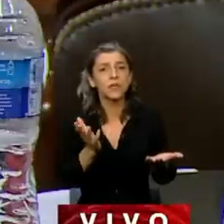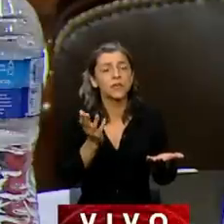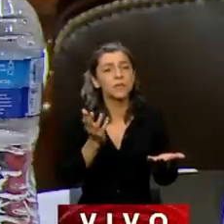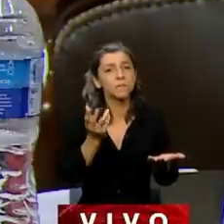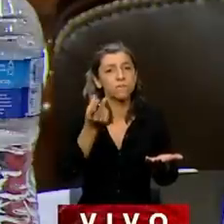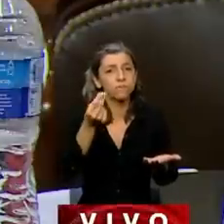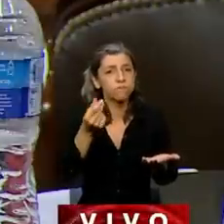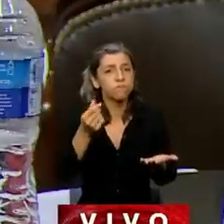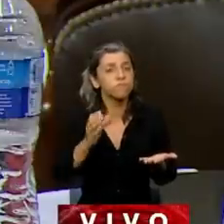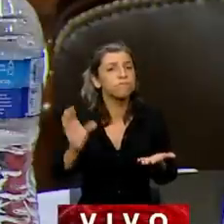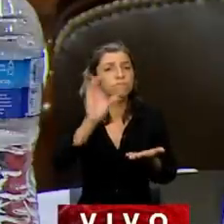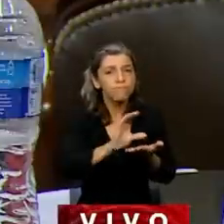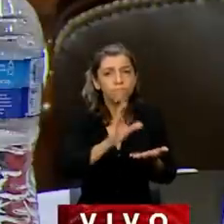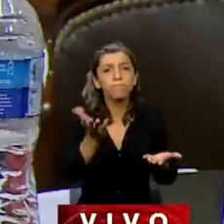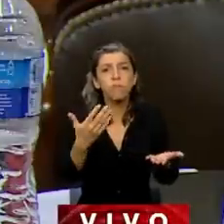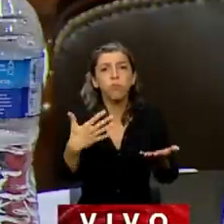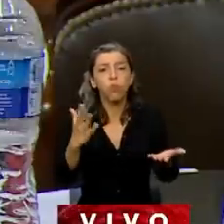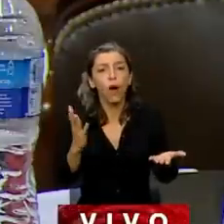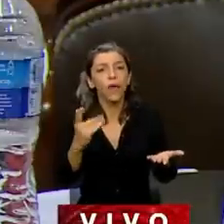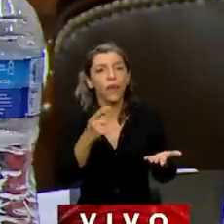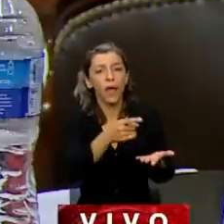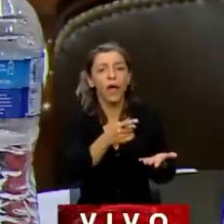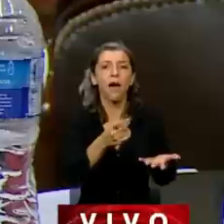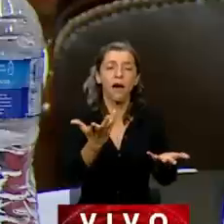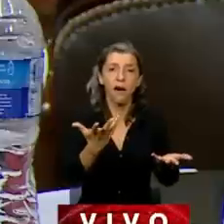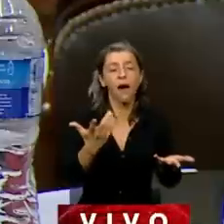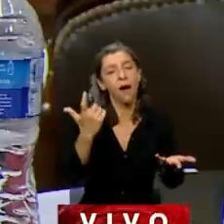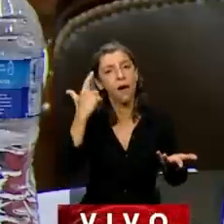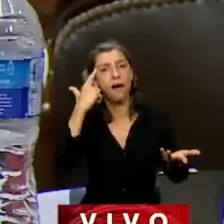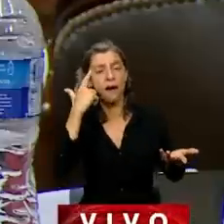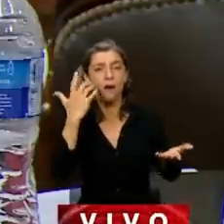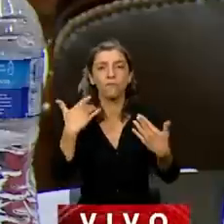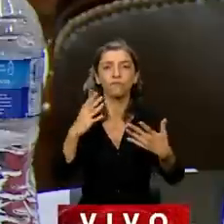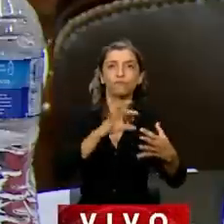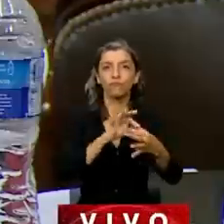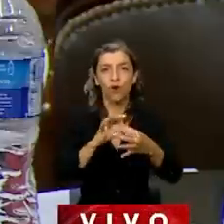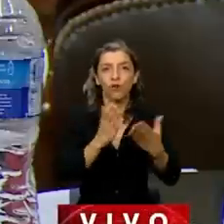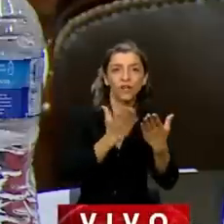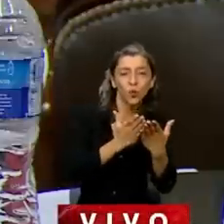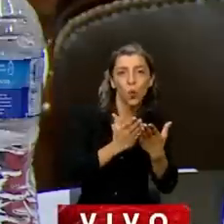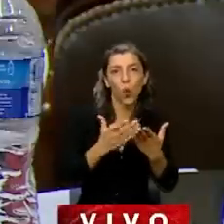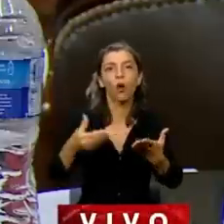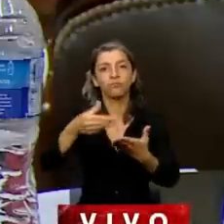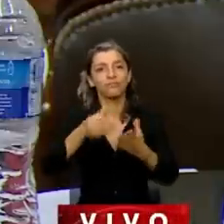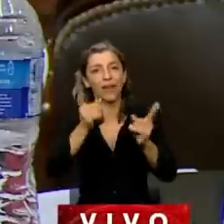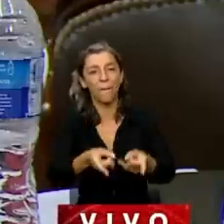realmente tentador. Sin duda, este proyecto es un gran avance.